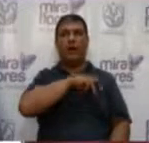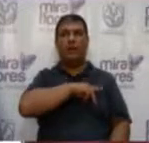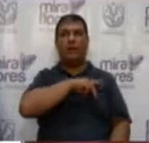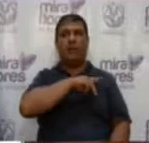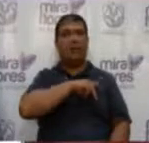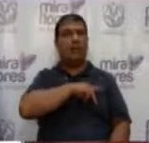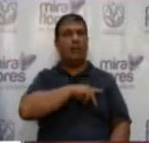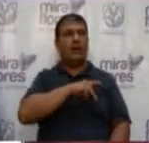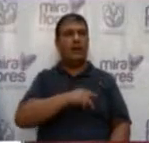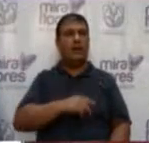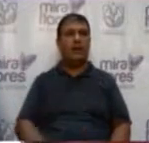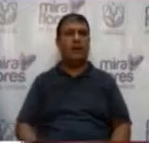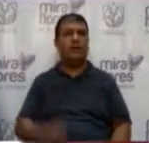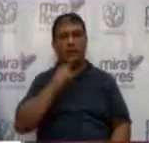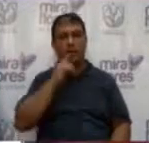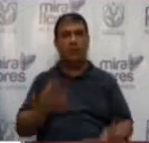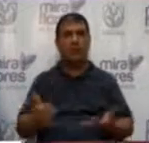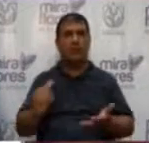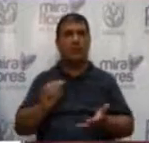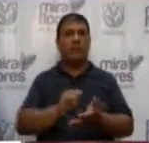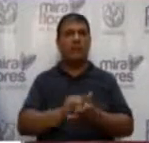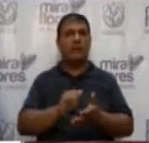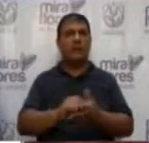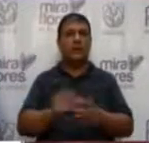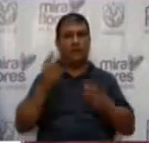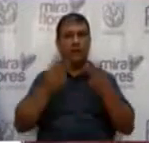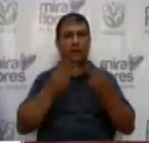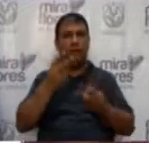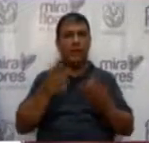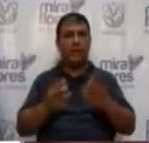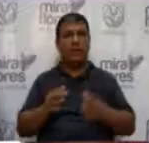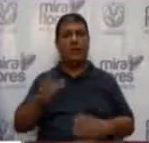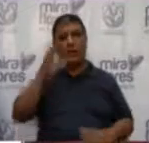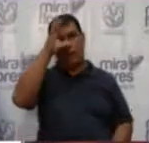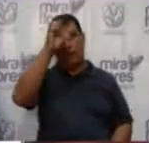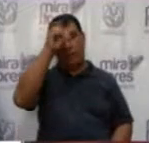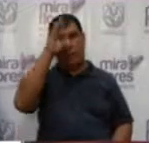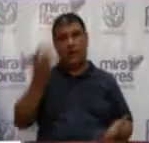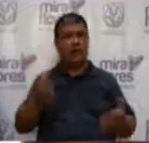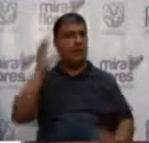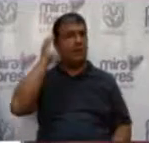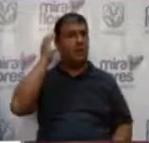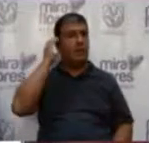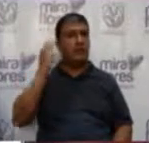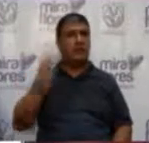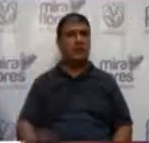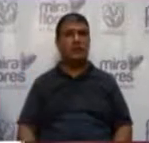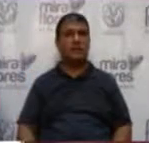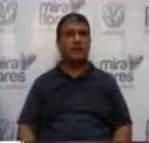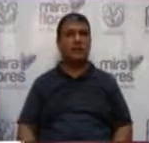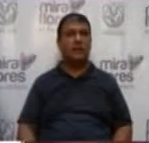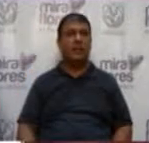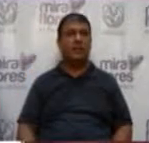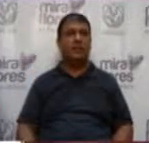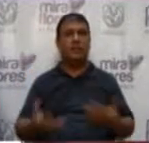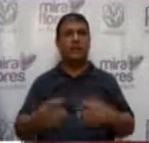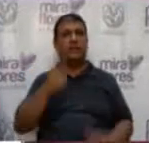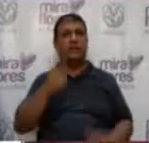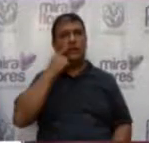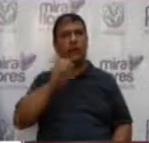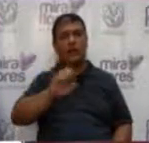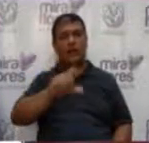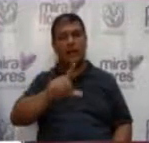estuvo visitándonos, visitando el país, visitando Miraflores. La embajada está en Miraflores y el señor